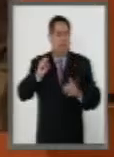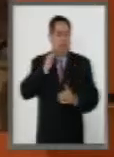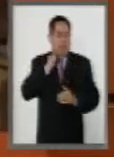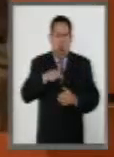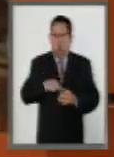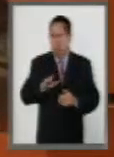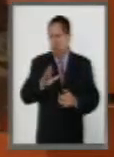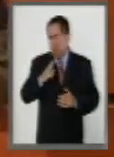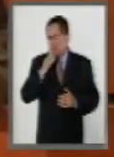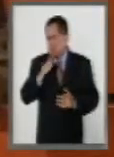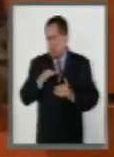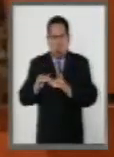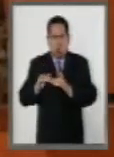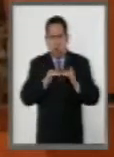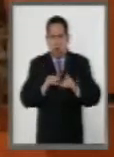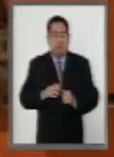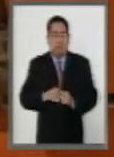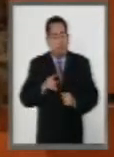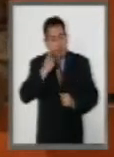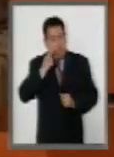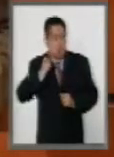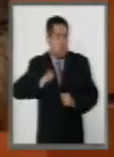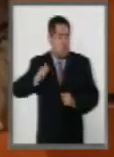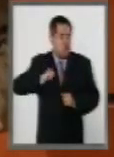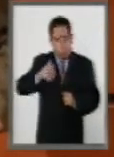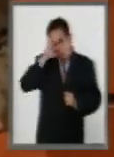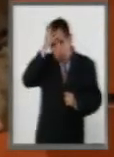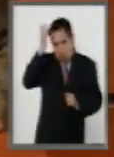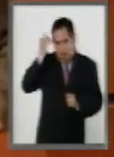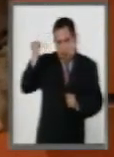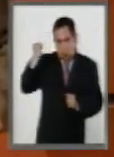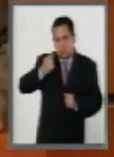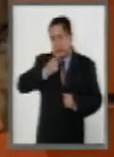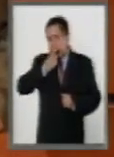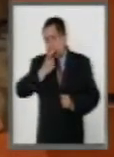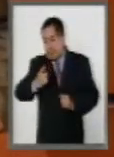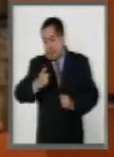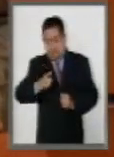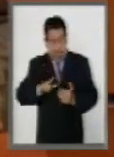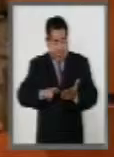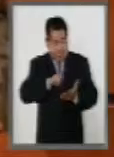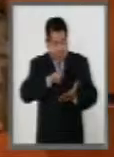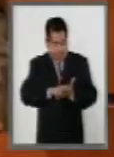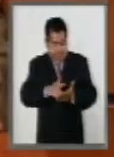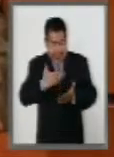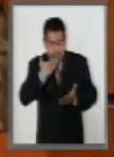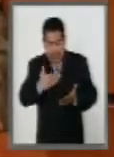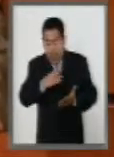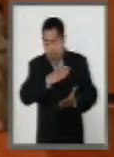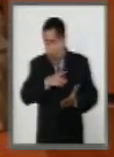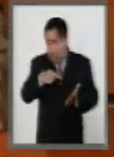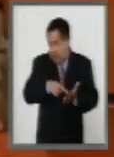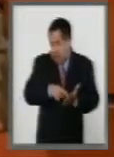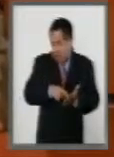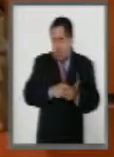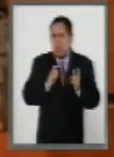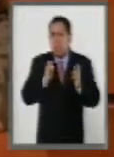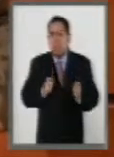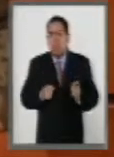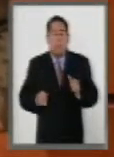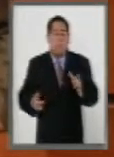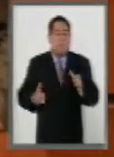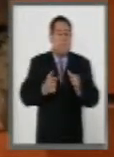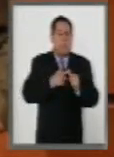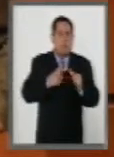Senado. Morelos decía que para que surgiera una buena ley había que llamar a